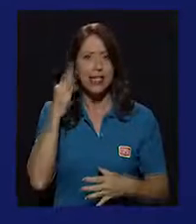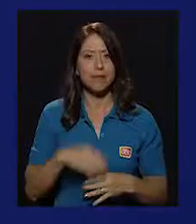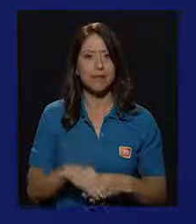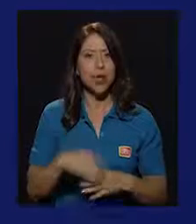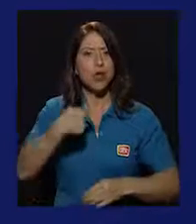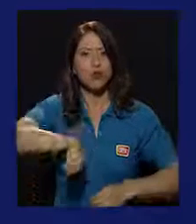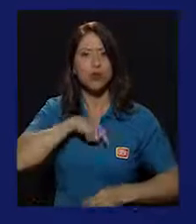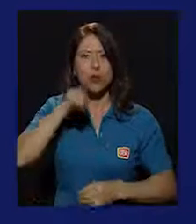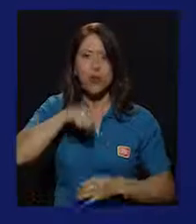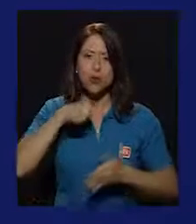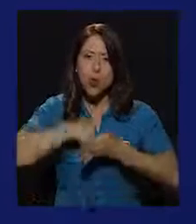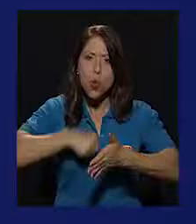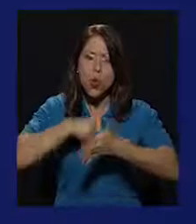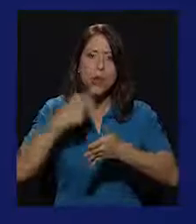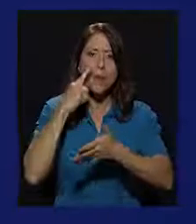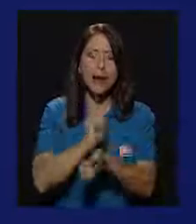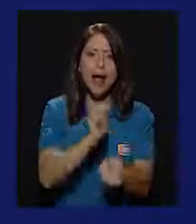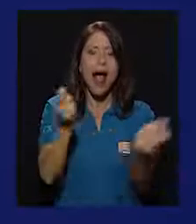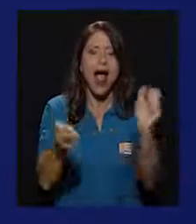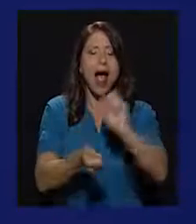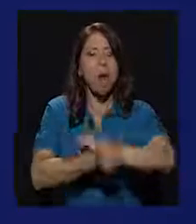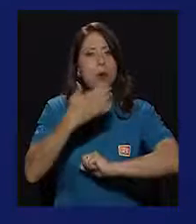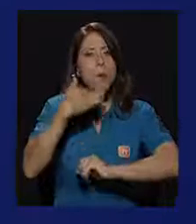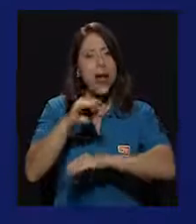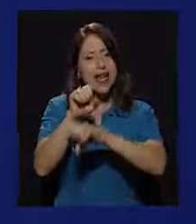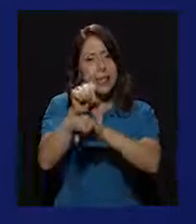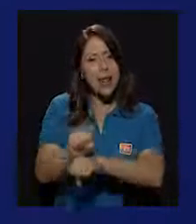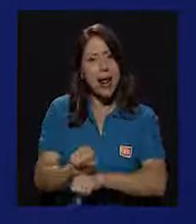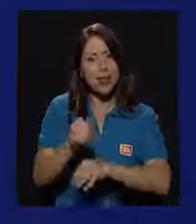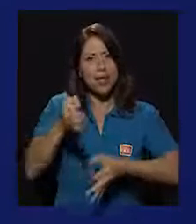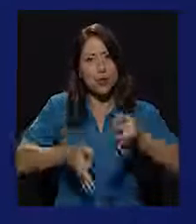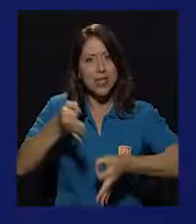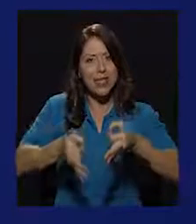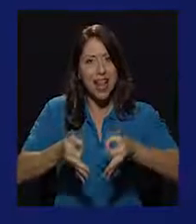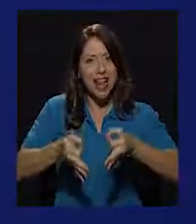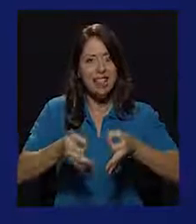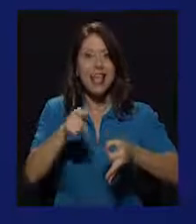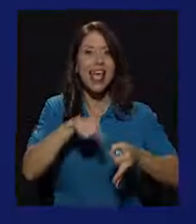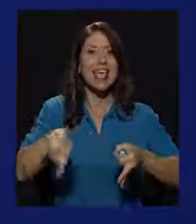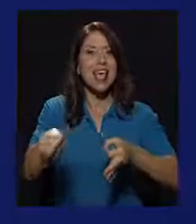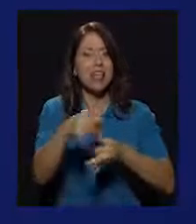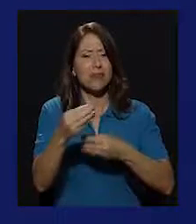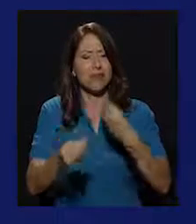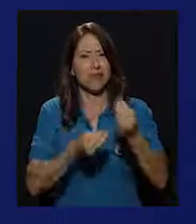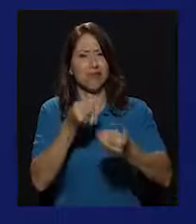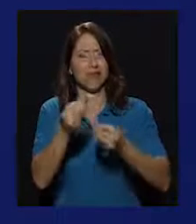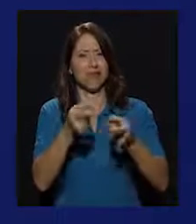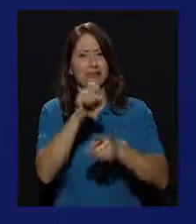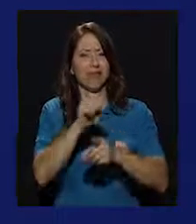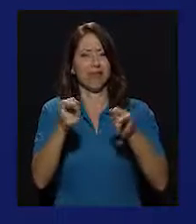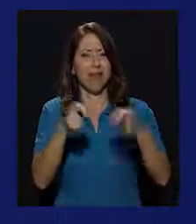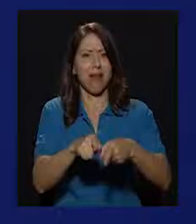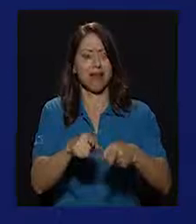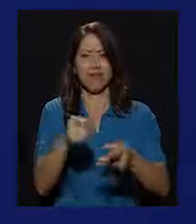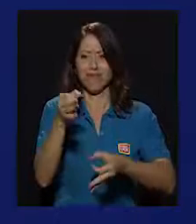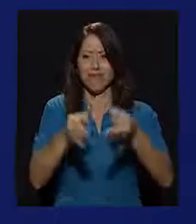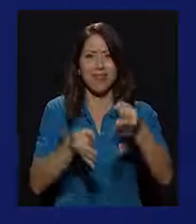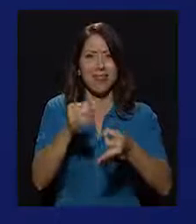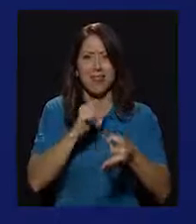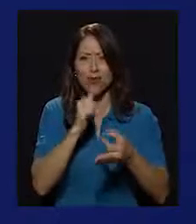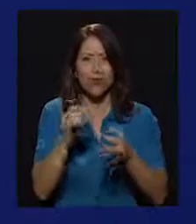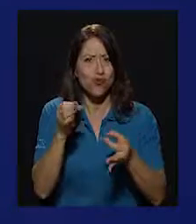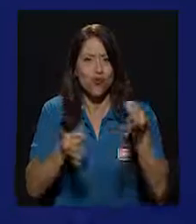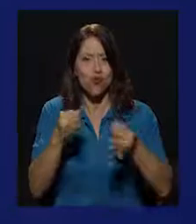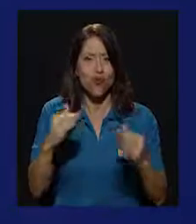muchas mujeres debemos luchar por un cambio en las malas prácticas judiciales que caen en lo absurdo e injusto